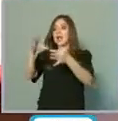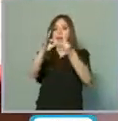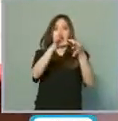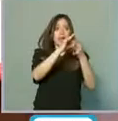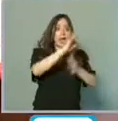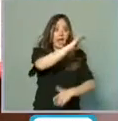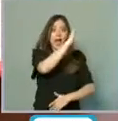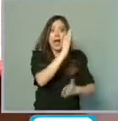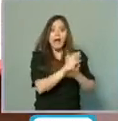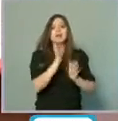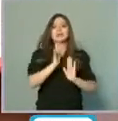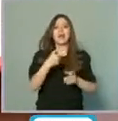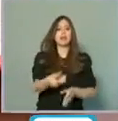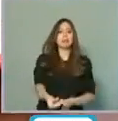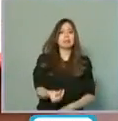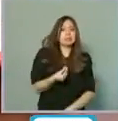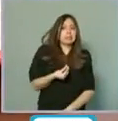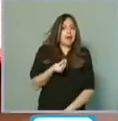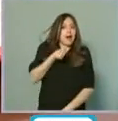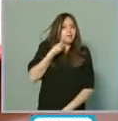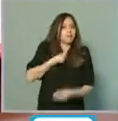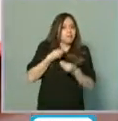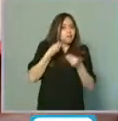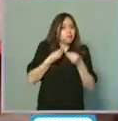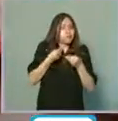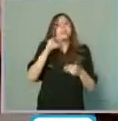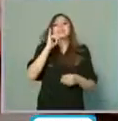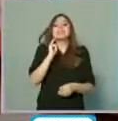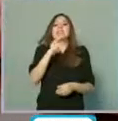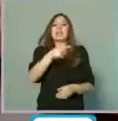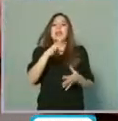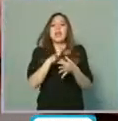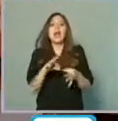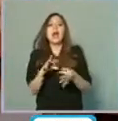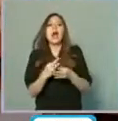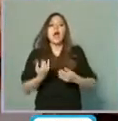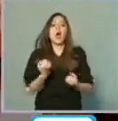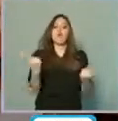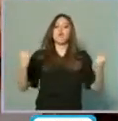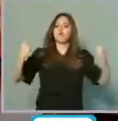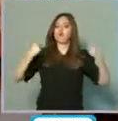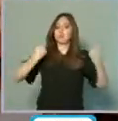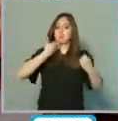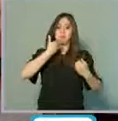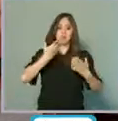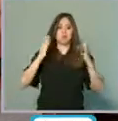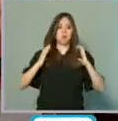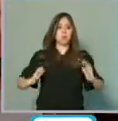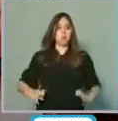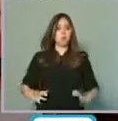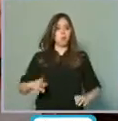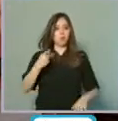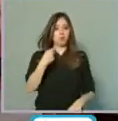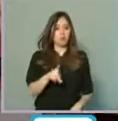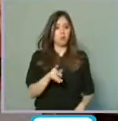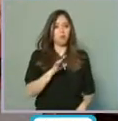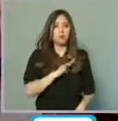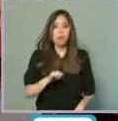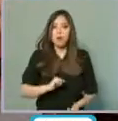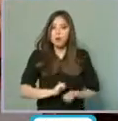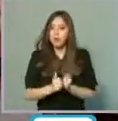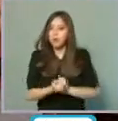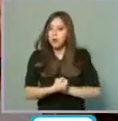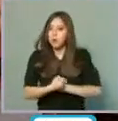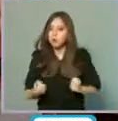pues nos pondremos muy fuertes, pero pues también no queremos engordar, Alicia. Fíjate que es Vamos una a explotar excelente... como amaranto.